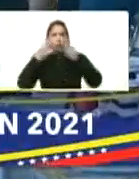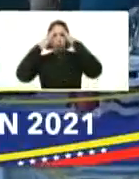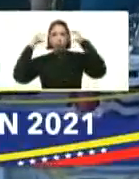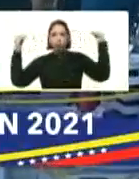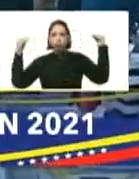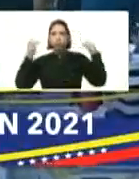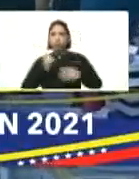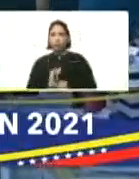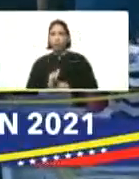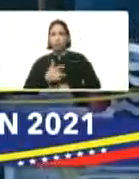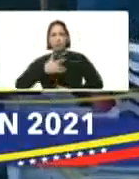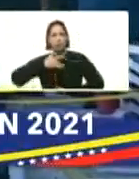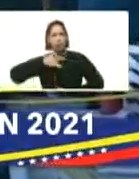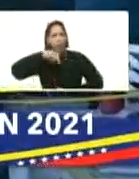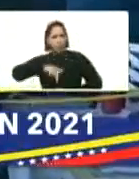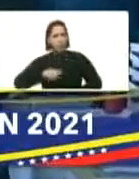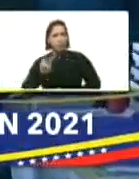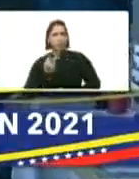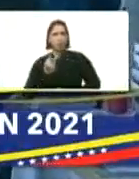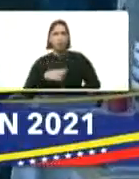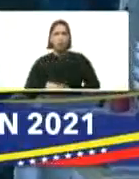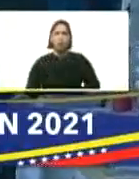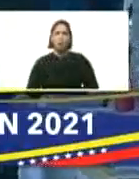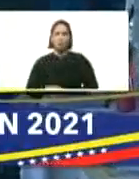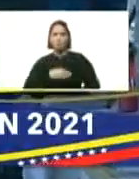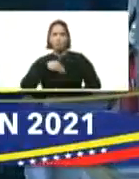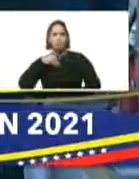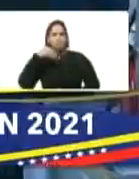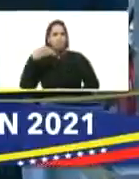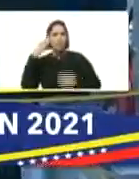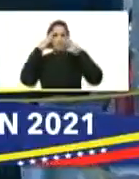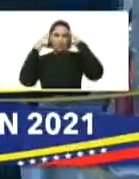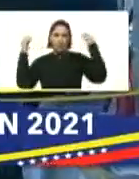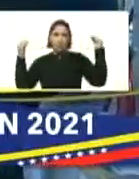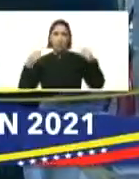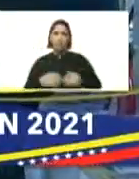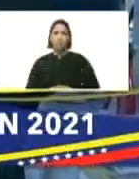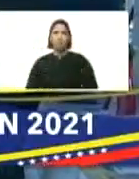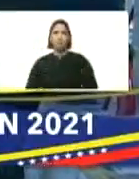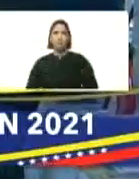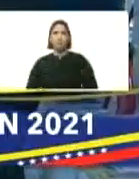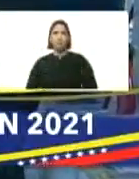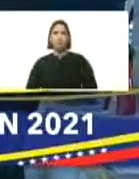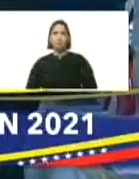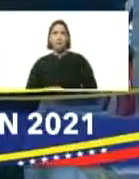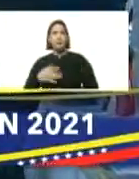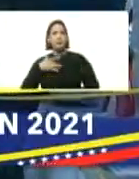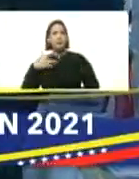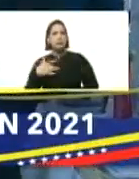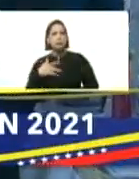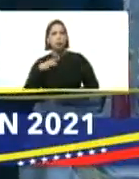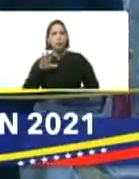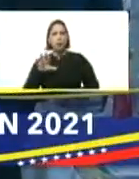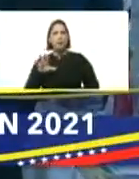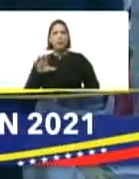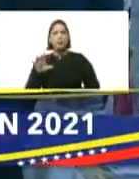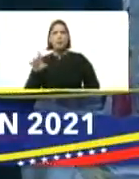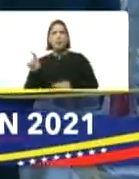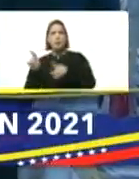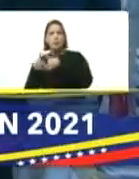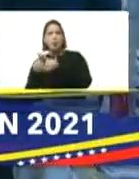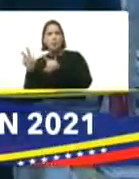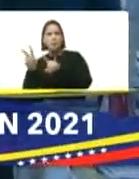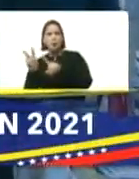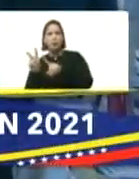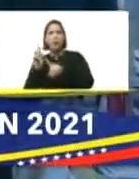La siento aquí, del espíritu de Vietnam. Siento que Vietnam es Venezuela y Venezuela es Vietnam.